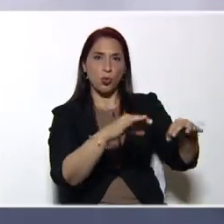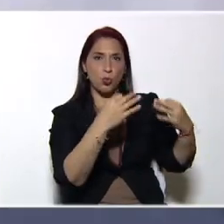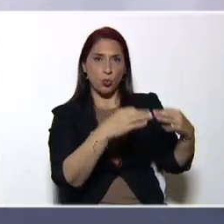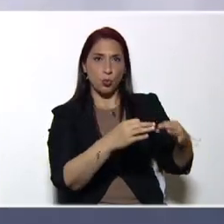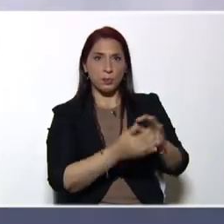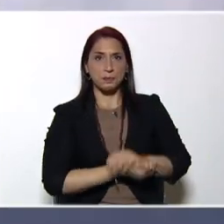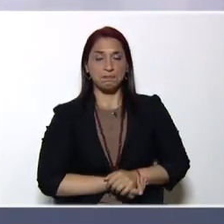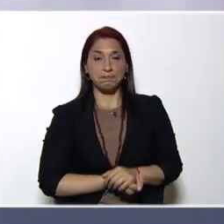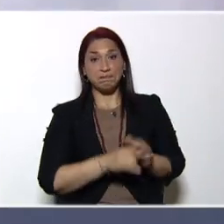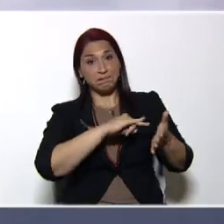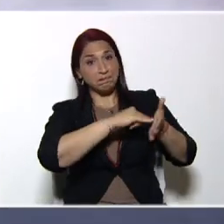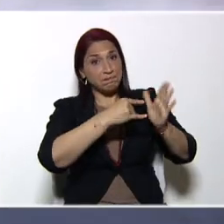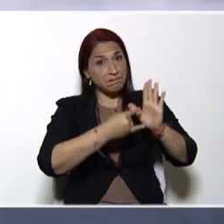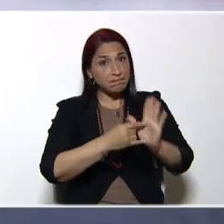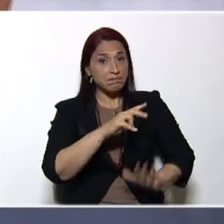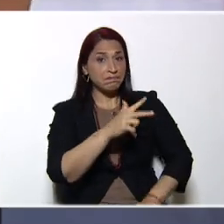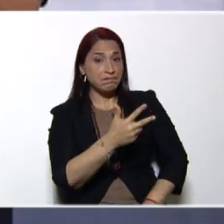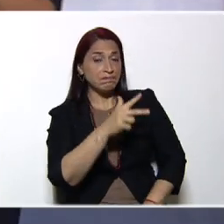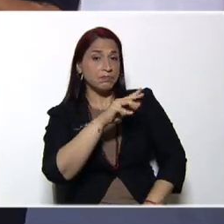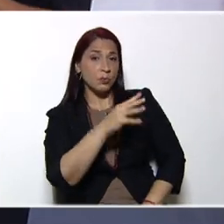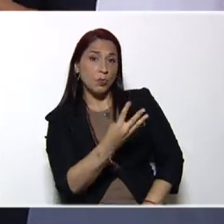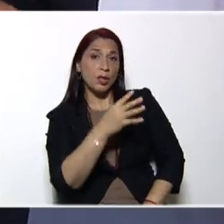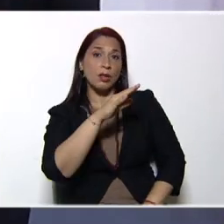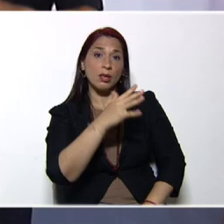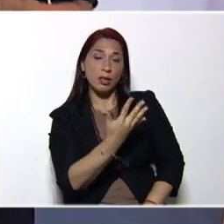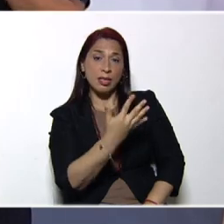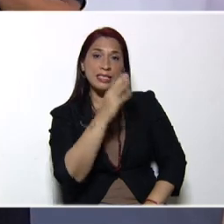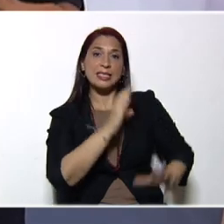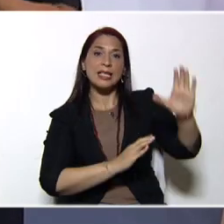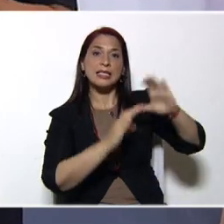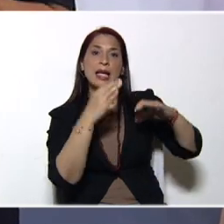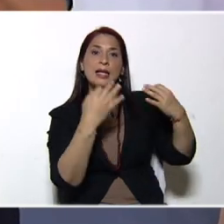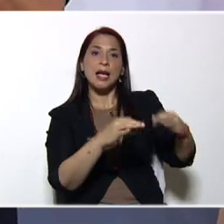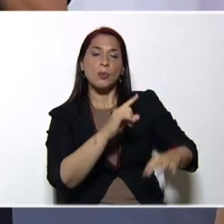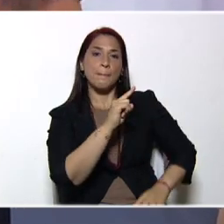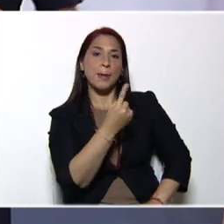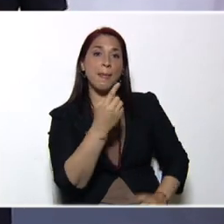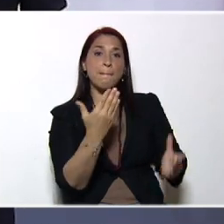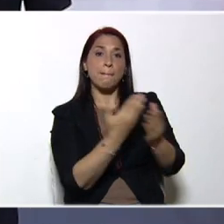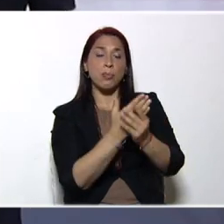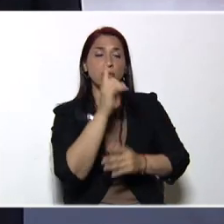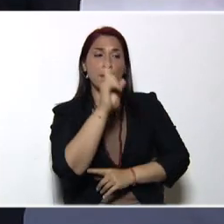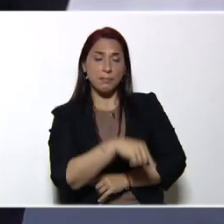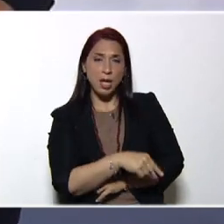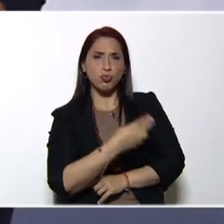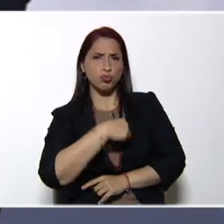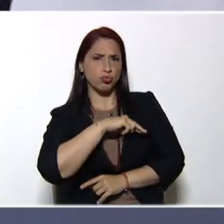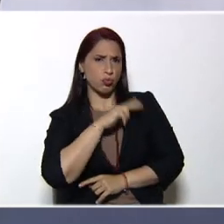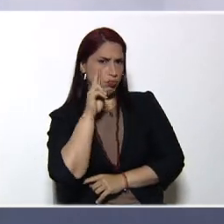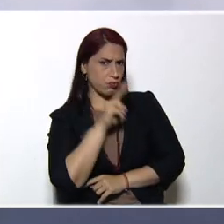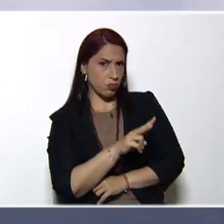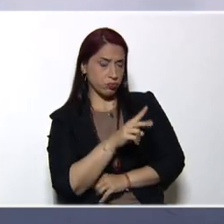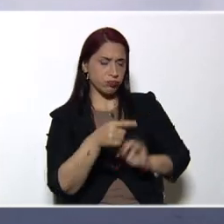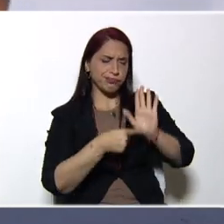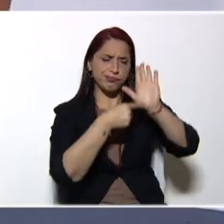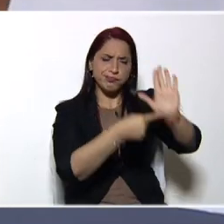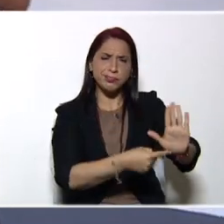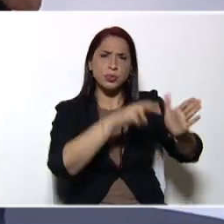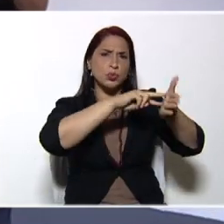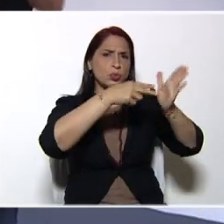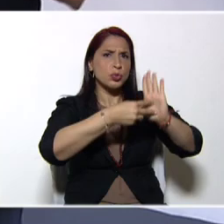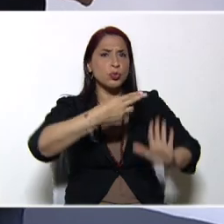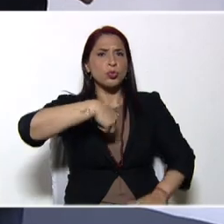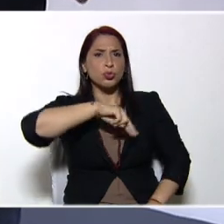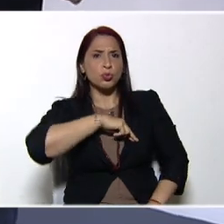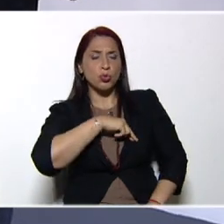Sin embargo, tercero, cuarto y quinto de Ciencias Naturales en su primer tomo también nos ayuda. Para mostrarles lo que entonces tenemos aquí,